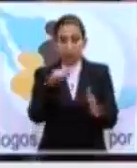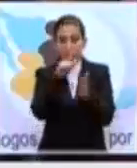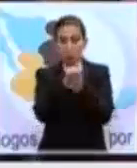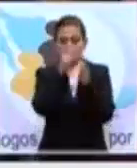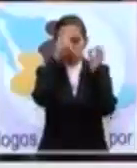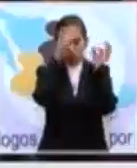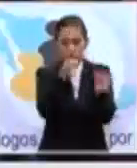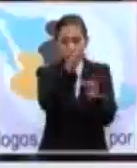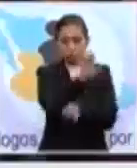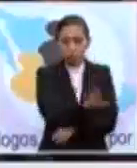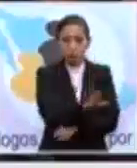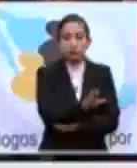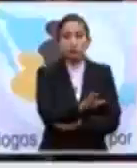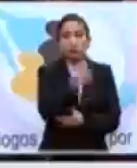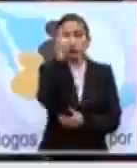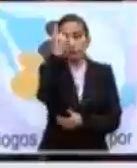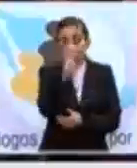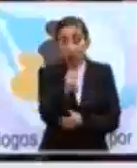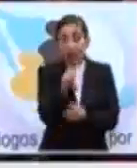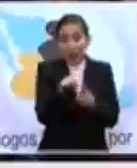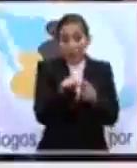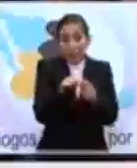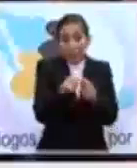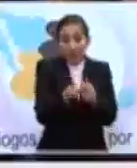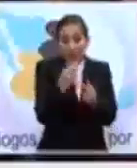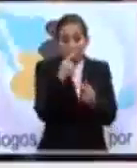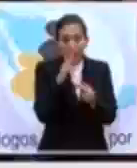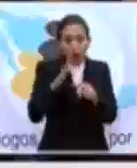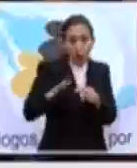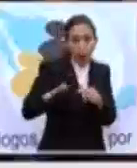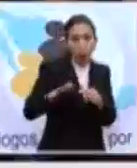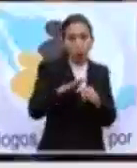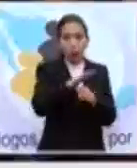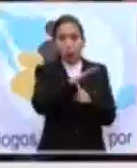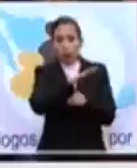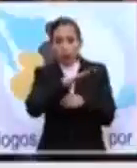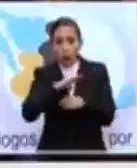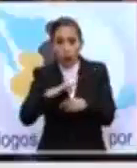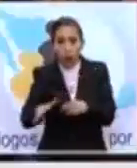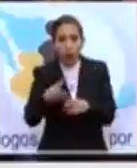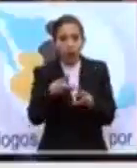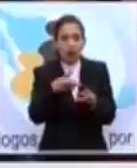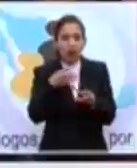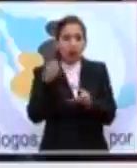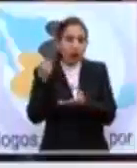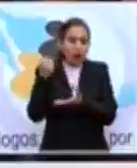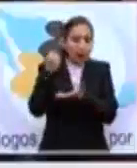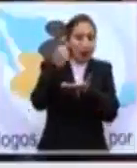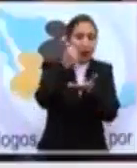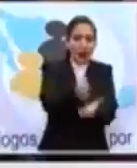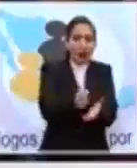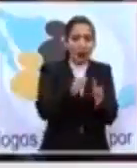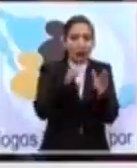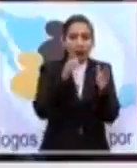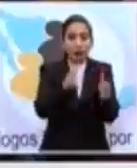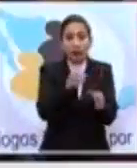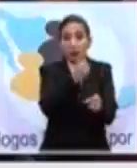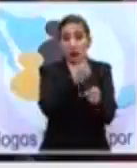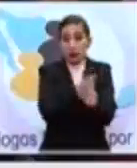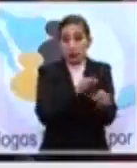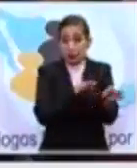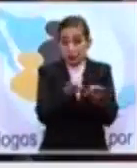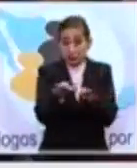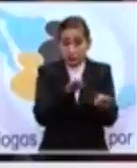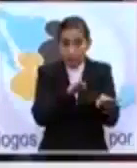legal para propiciar mejores condiciones a la inversión y a la generación de oportunidades